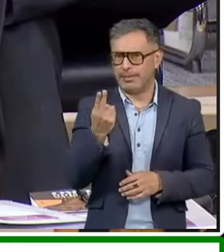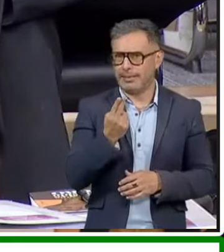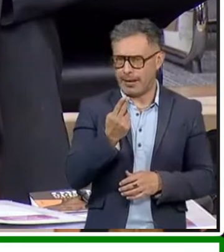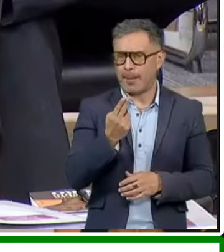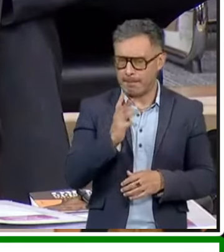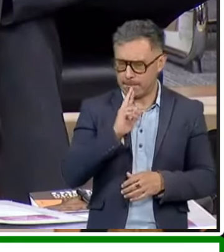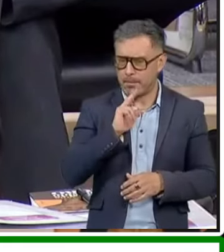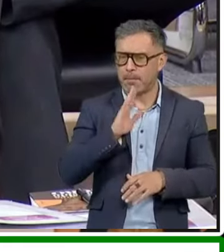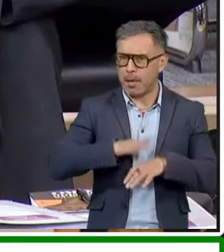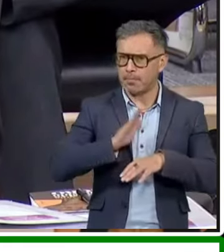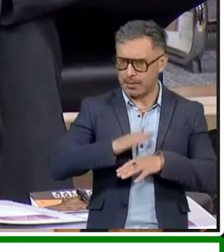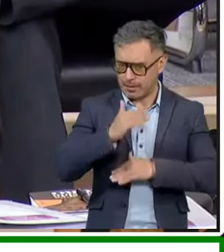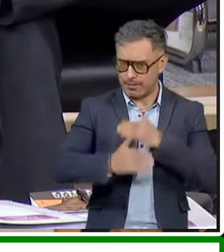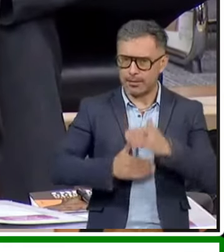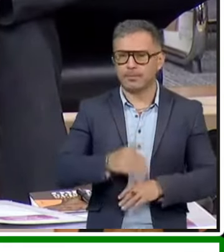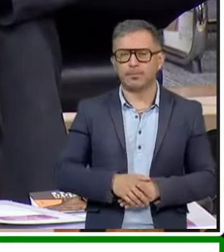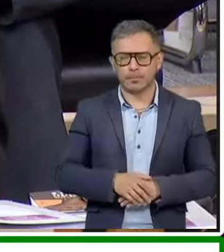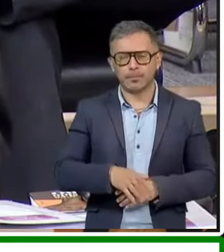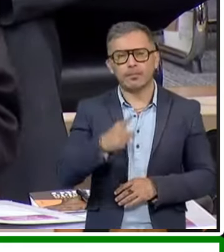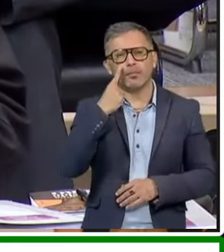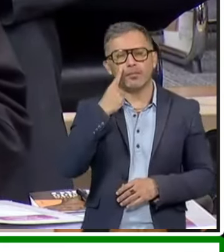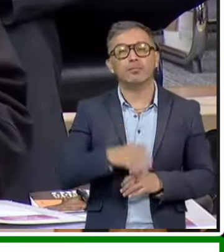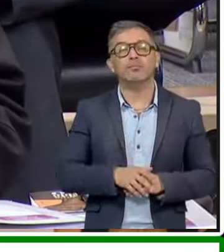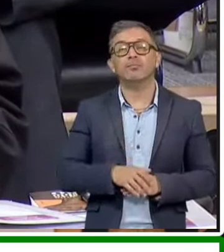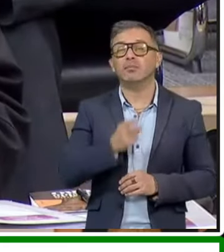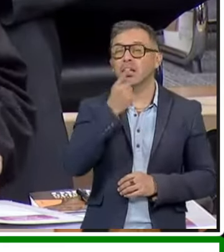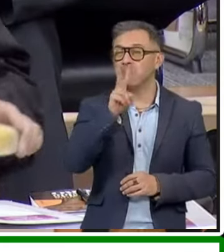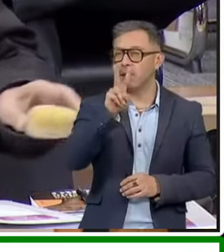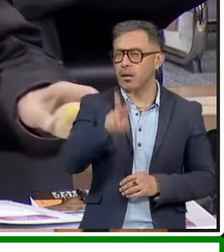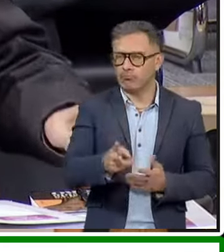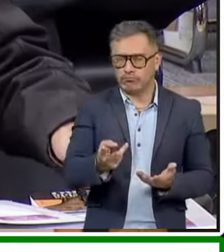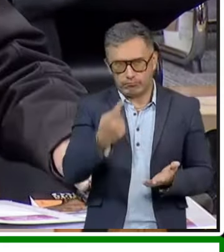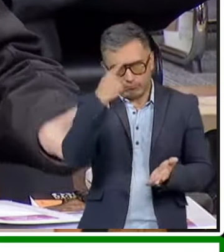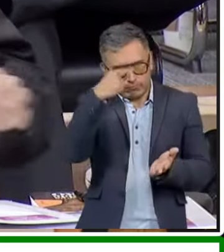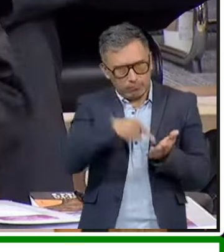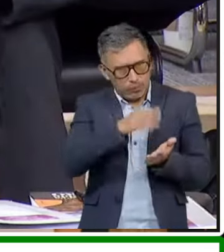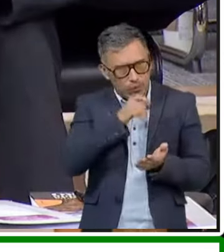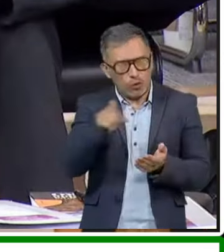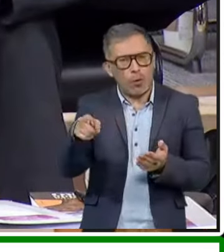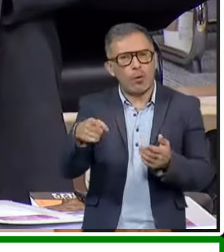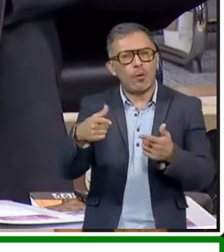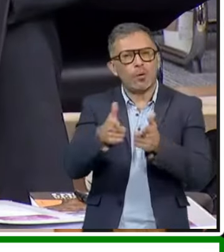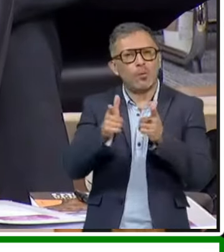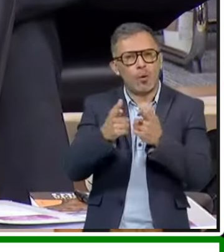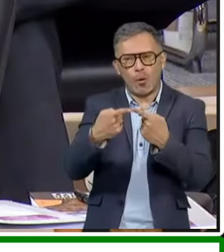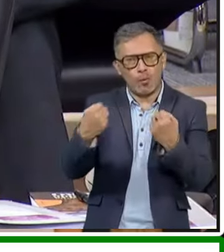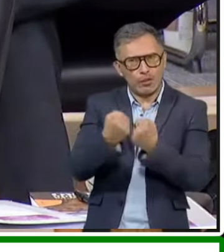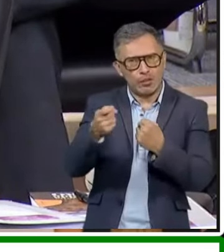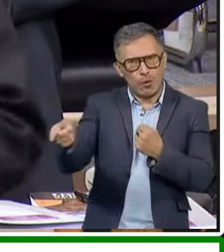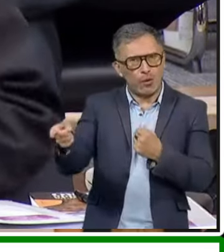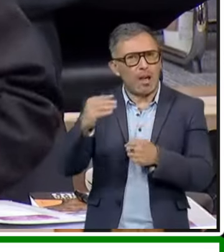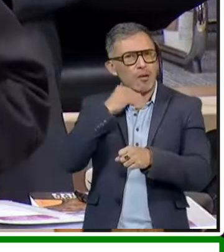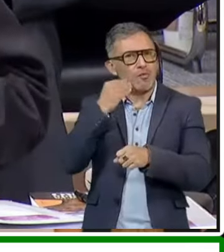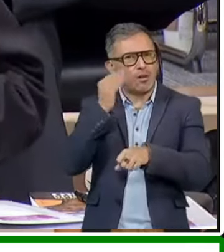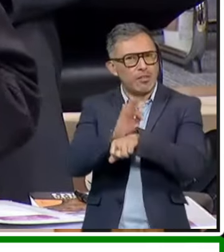A ver, yo no, lo que de verdad sí no doy crédito es que la oposición, qué mala defensa tiene Berta Xóchitl Gálvez Ruiz.